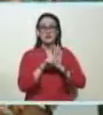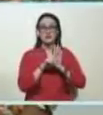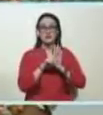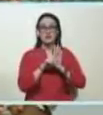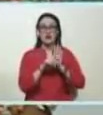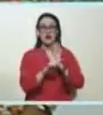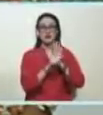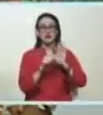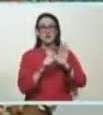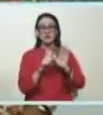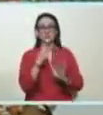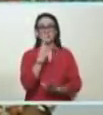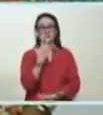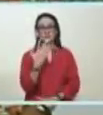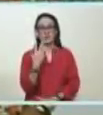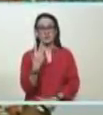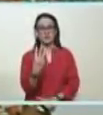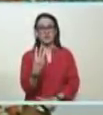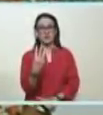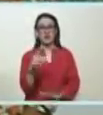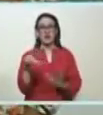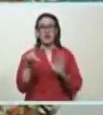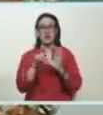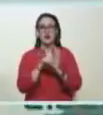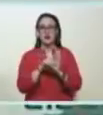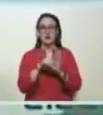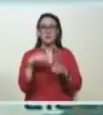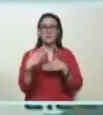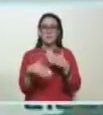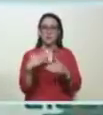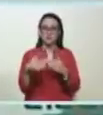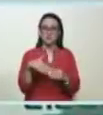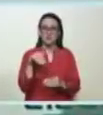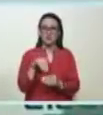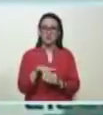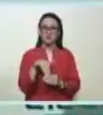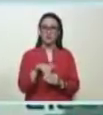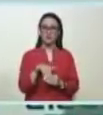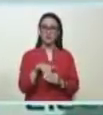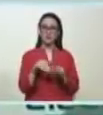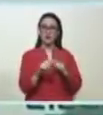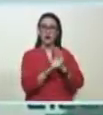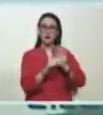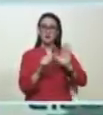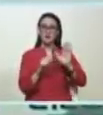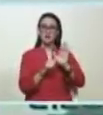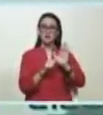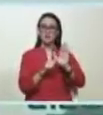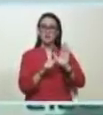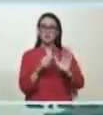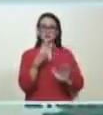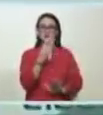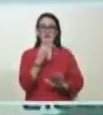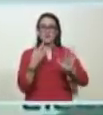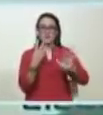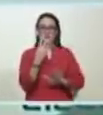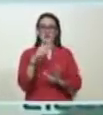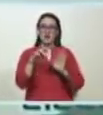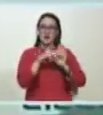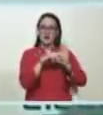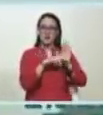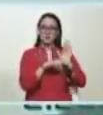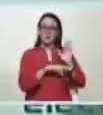Electoral, artículo 153 de la Ley Orgánica de Procesos Electorales, artículo 393 del